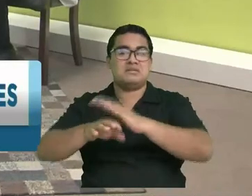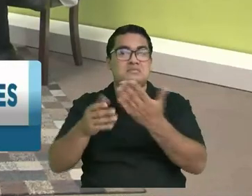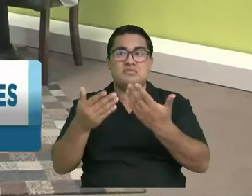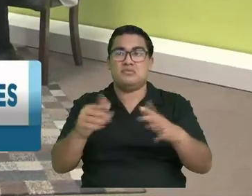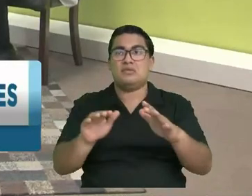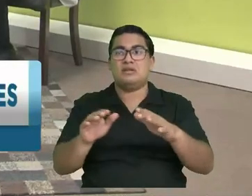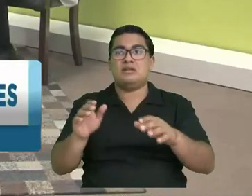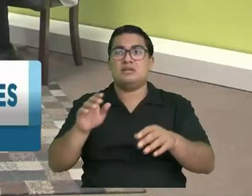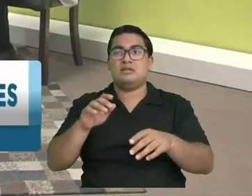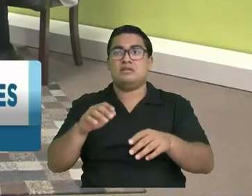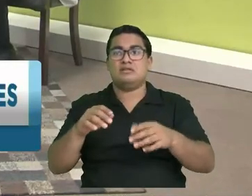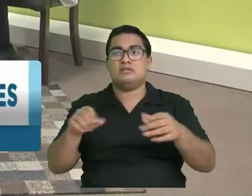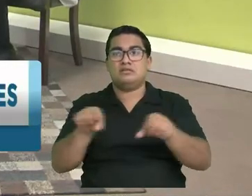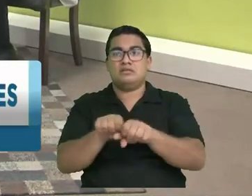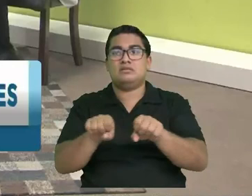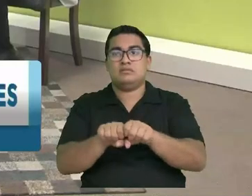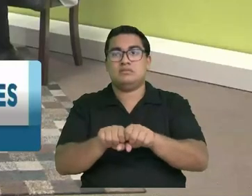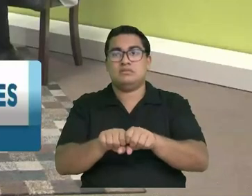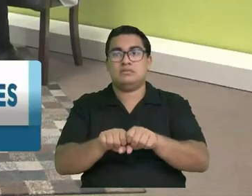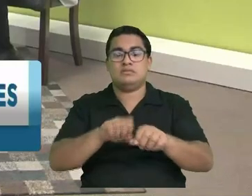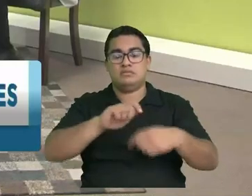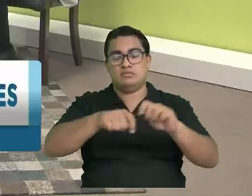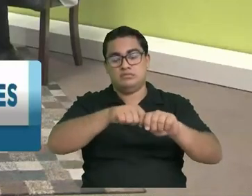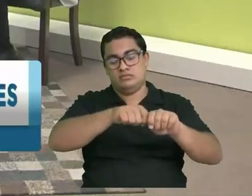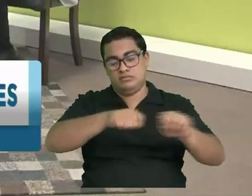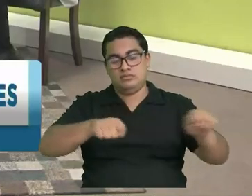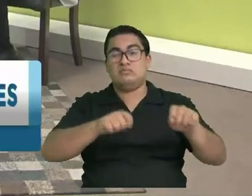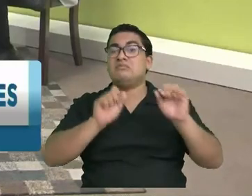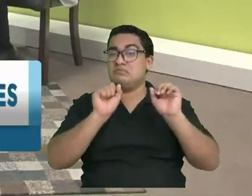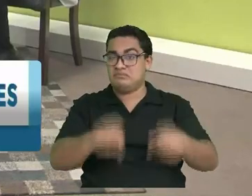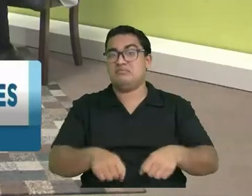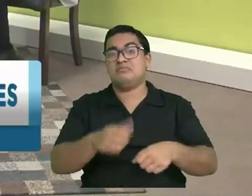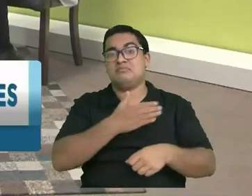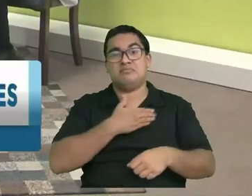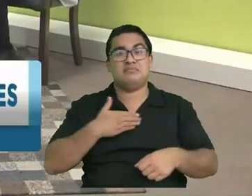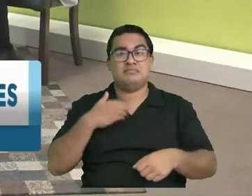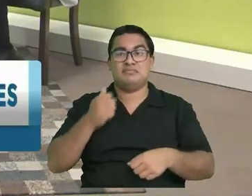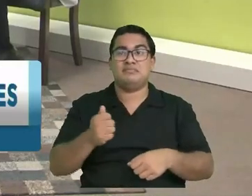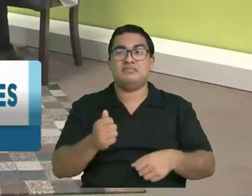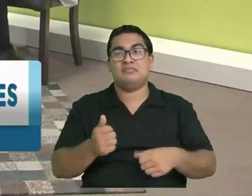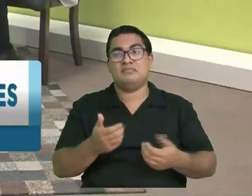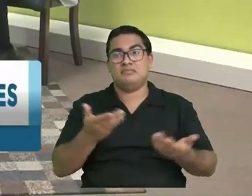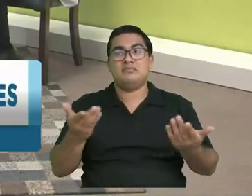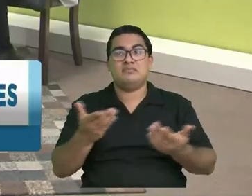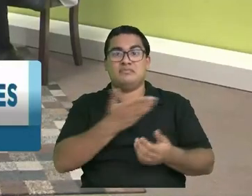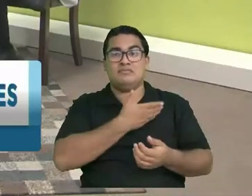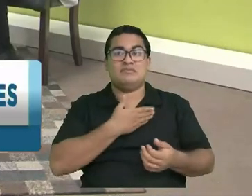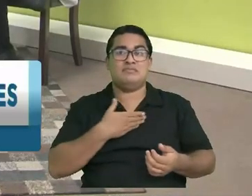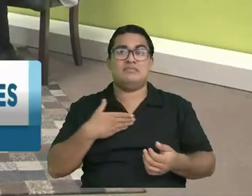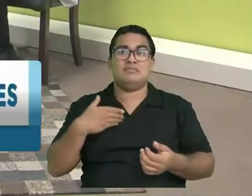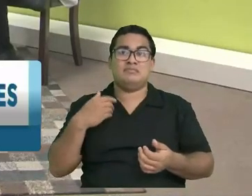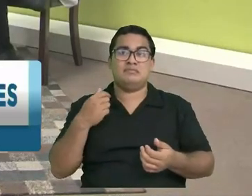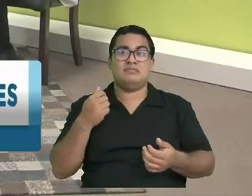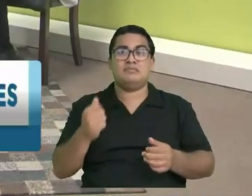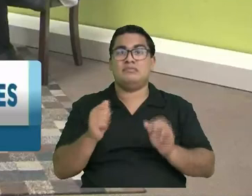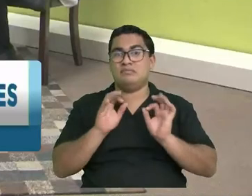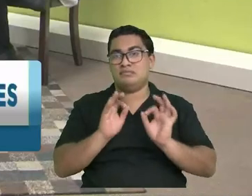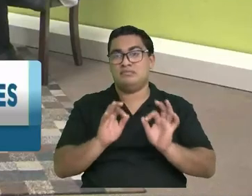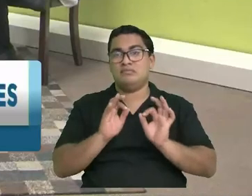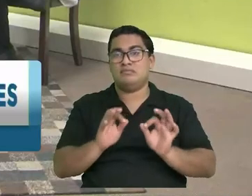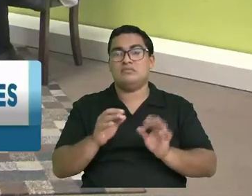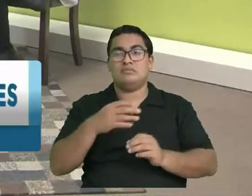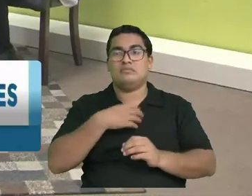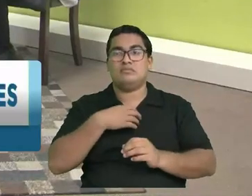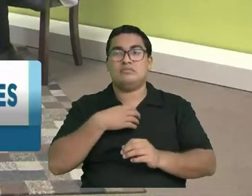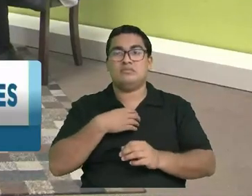zapatos con el uso se van estirando. Y el de amarrar vos le vas ajustando de manera, se va estirando, así es la